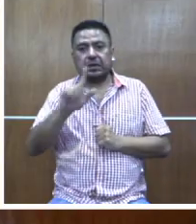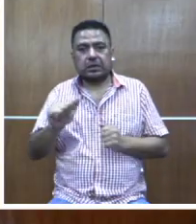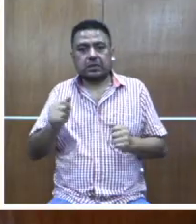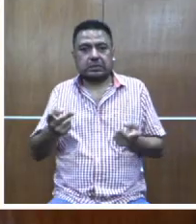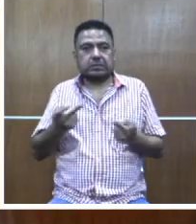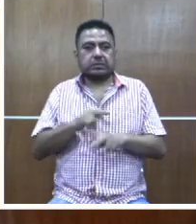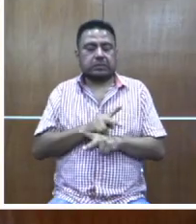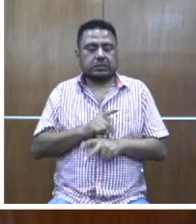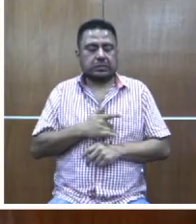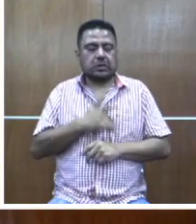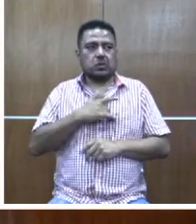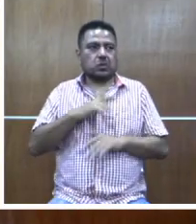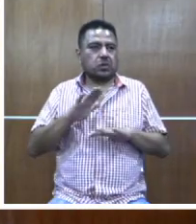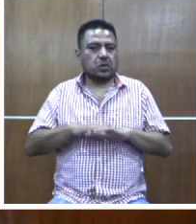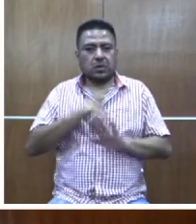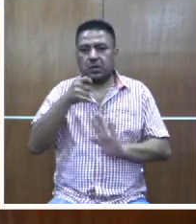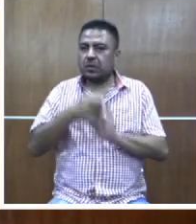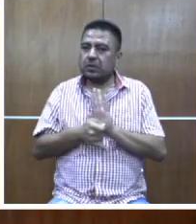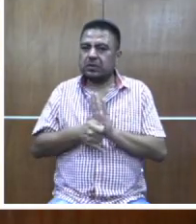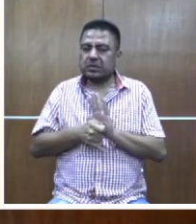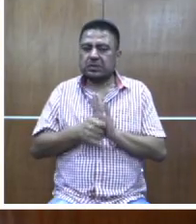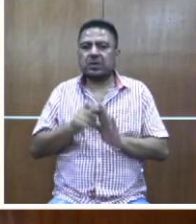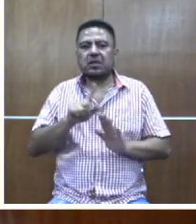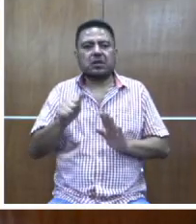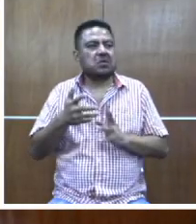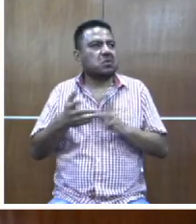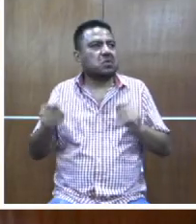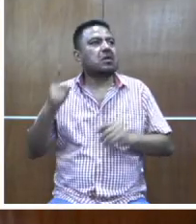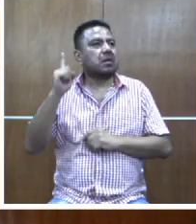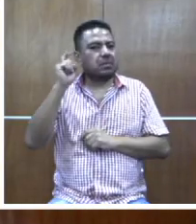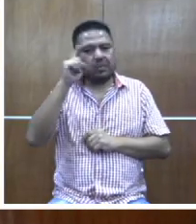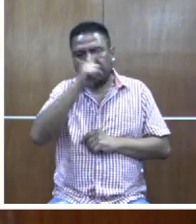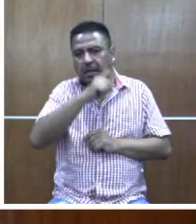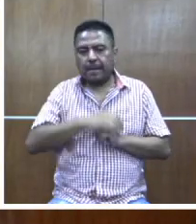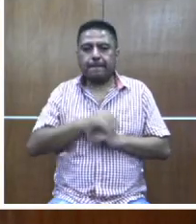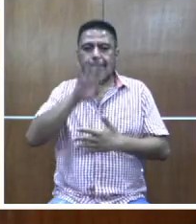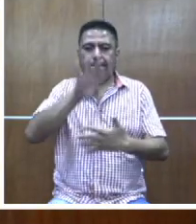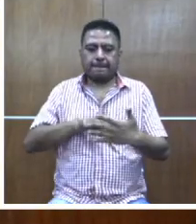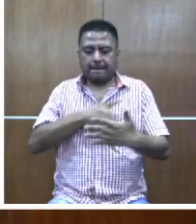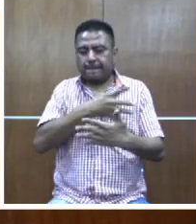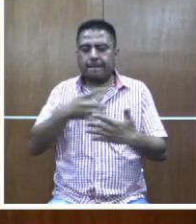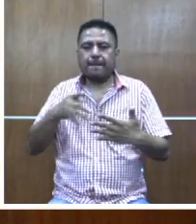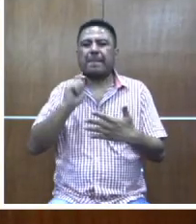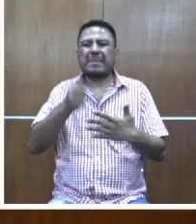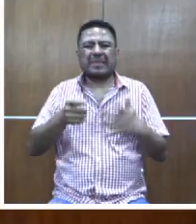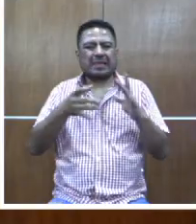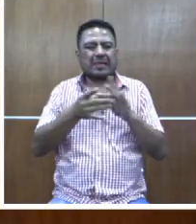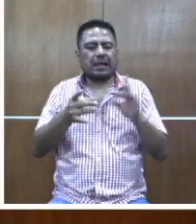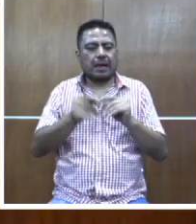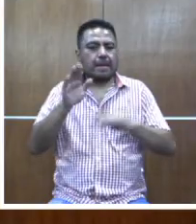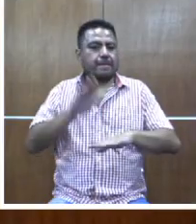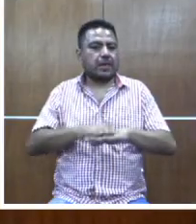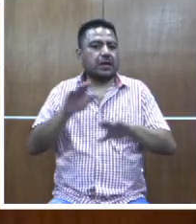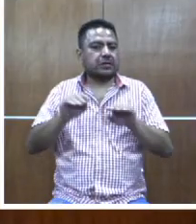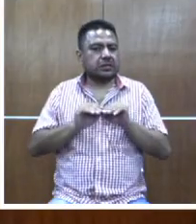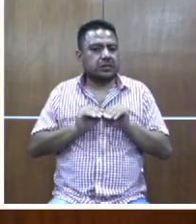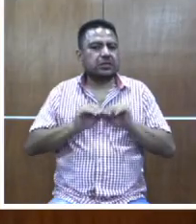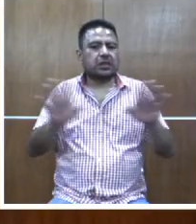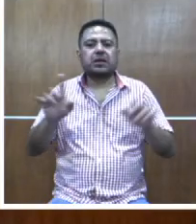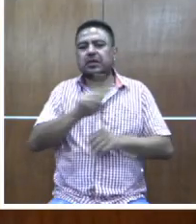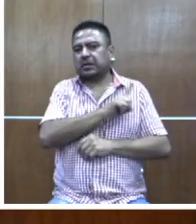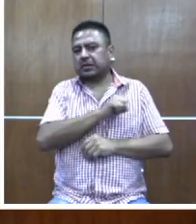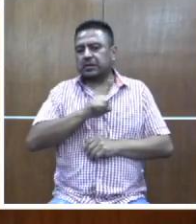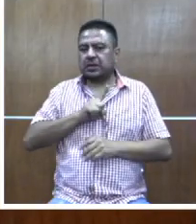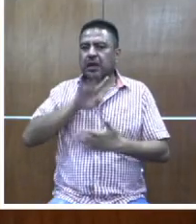en heridas abiertas que cuesta sanar. Las estadísticas hablan con brutal claridad. Se tiene